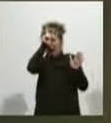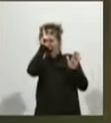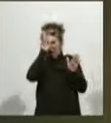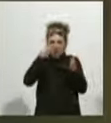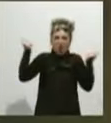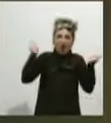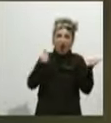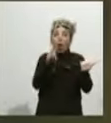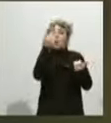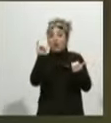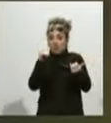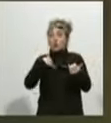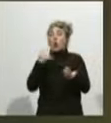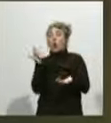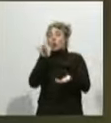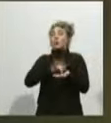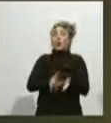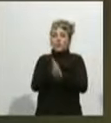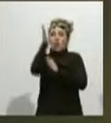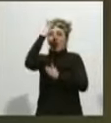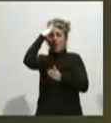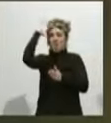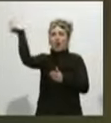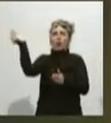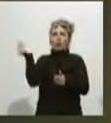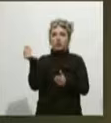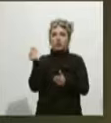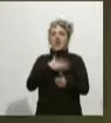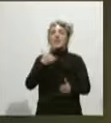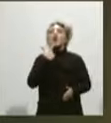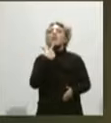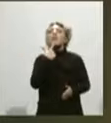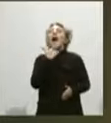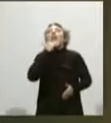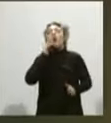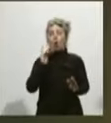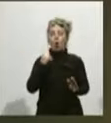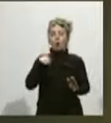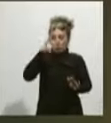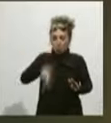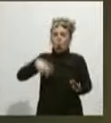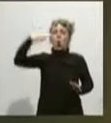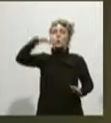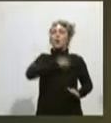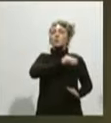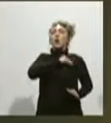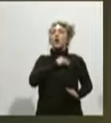a mí una vez cuando estuve en Lanzarote. Además, quiero deciros un algo. Soy el único español que pronuncia bien